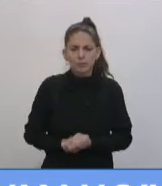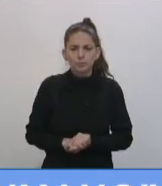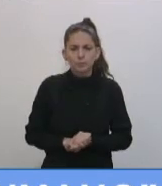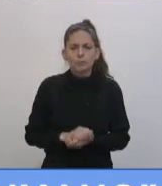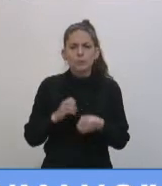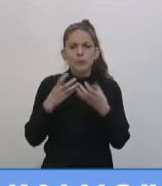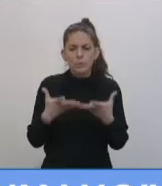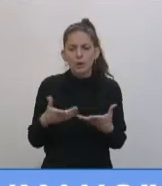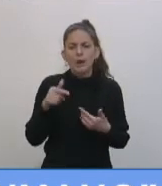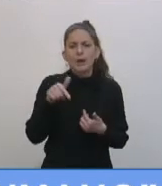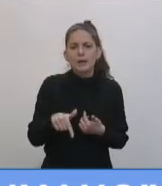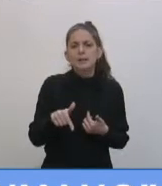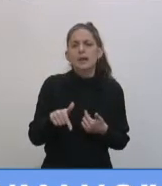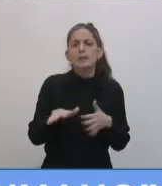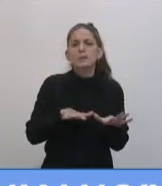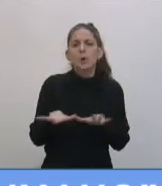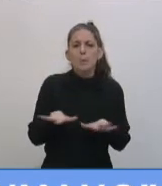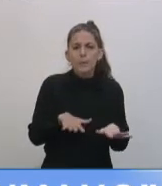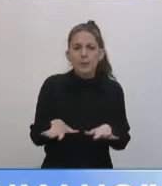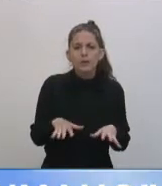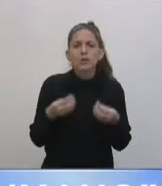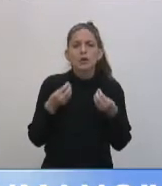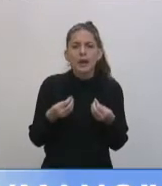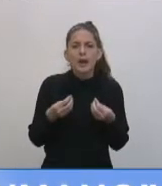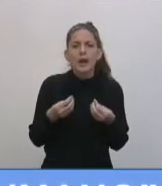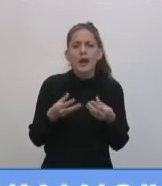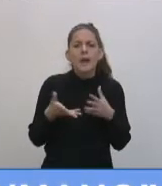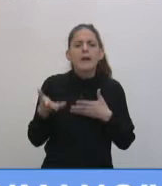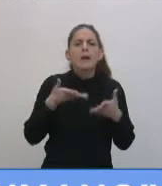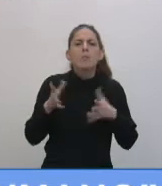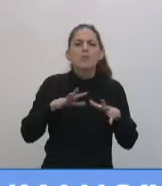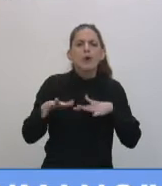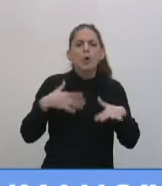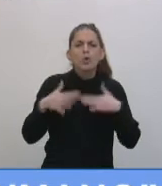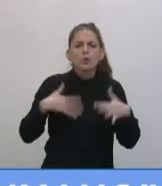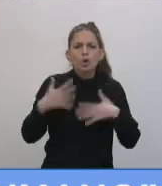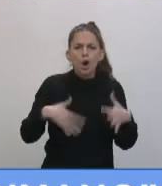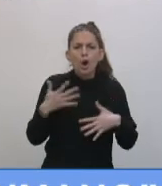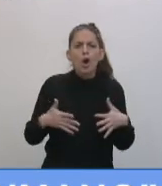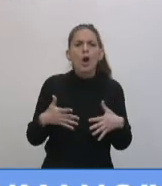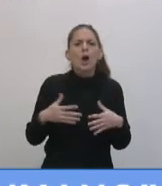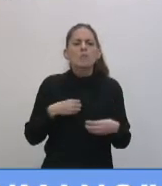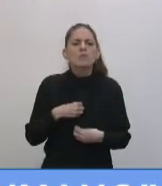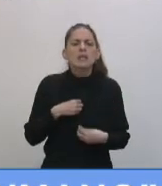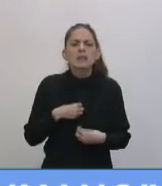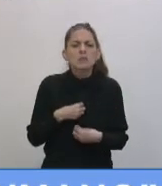aquel momento uno tiende por revolución un sentido mínimo de lo que es la revolución, es el cambio.